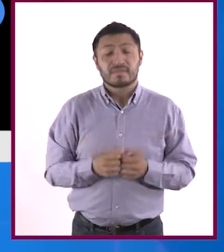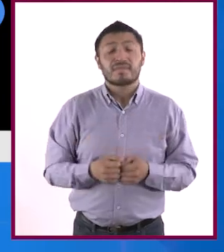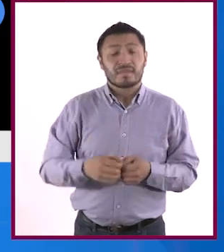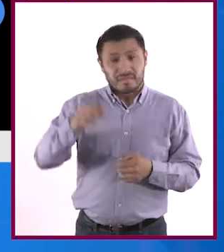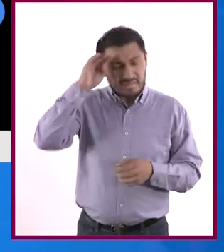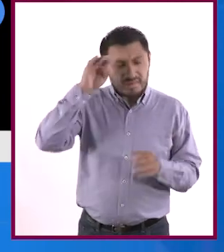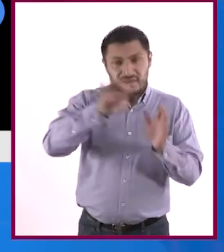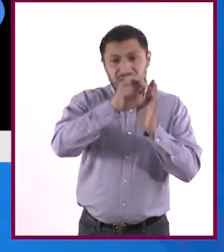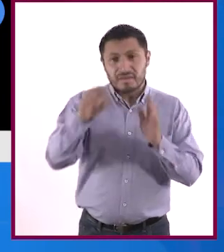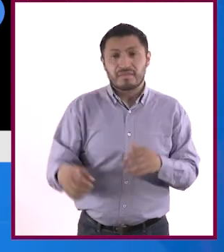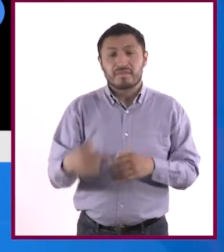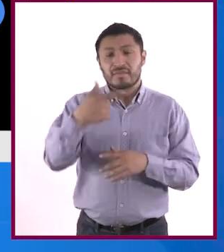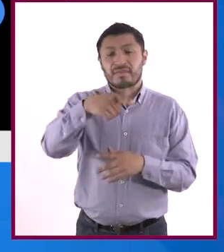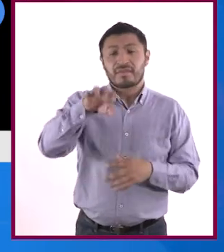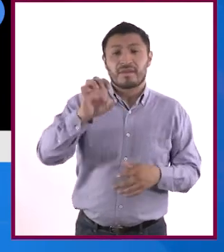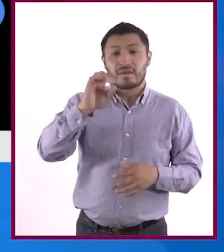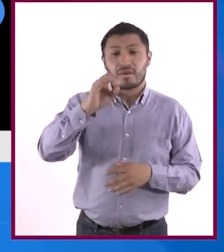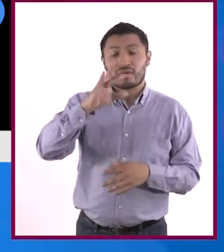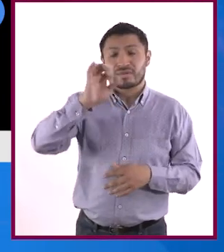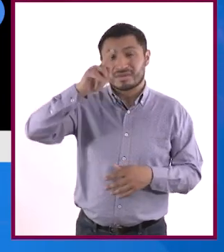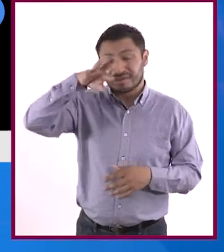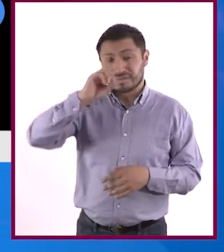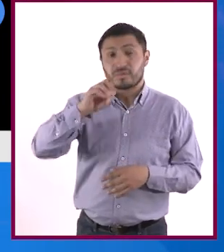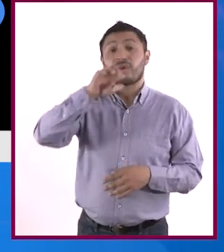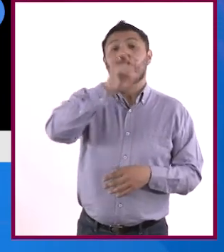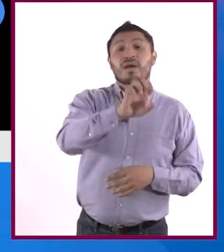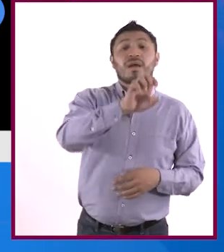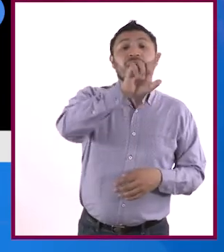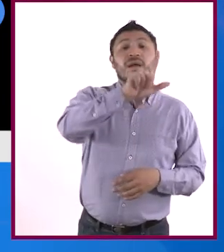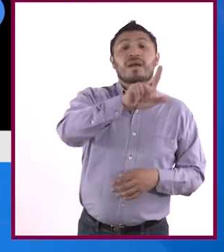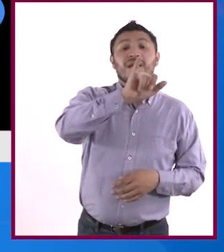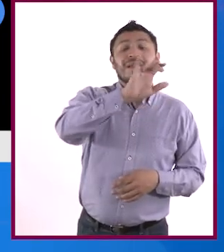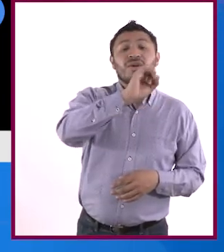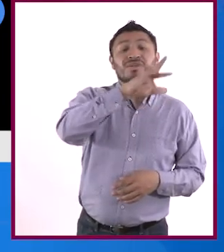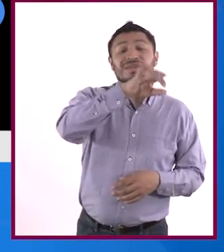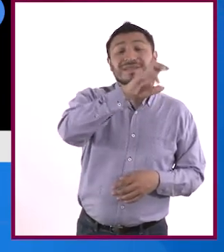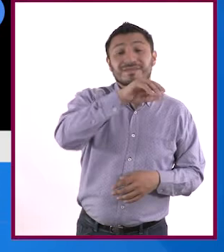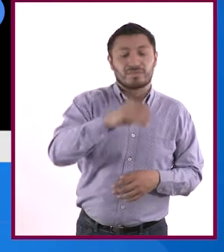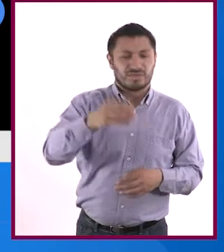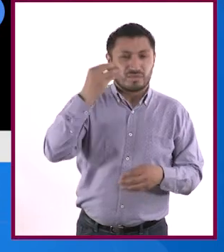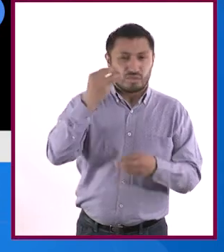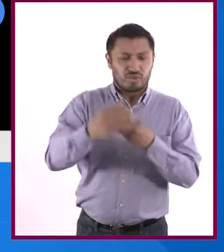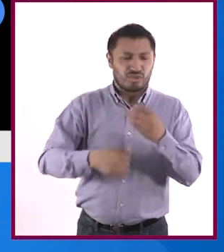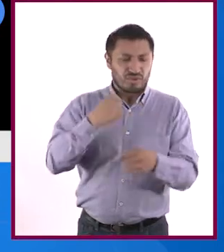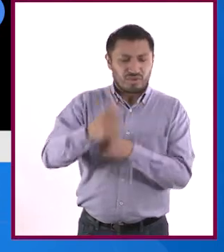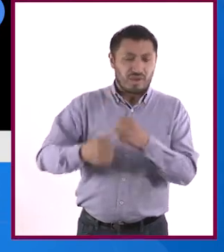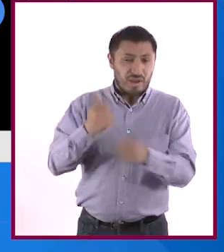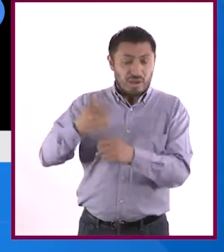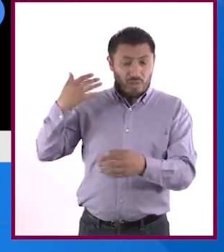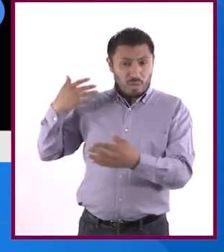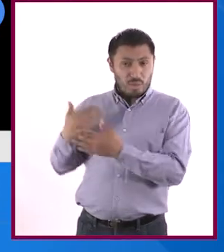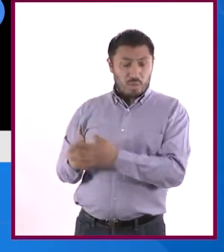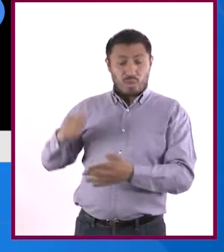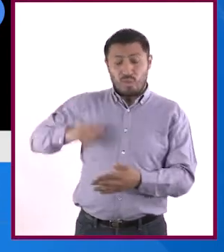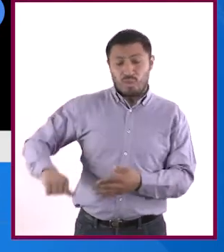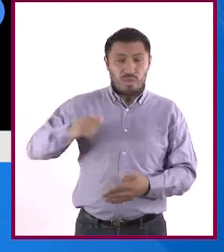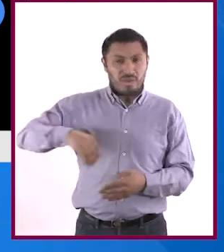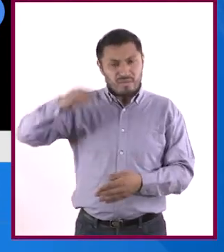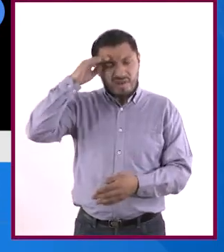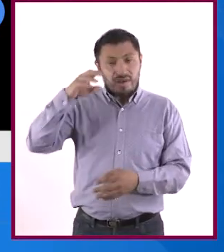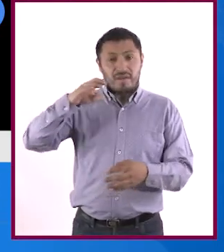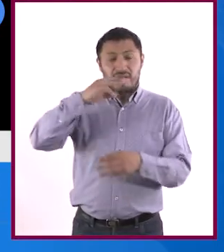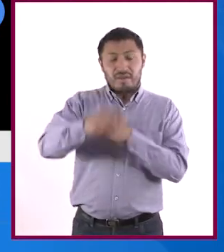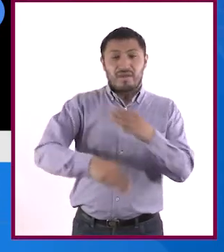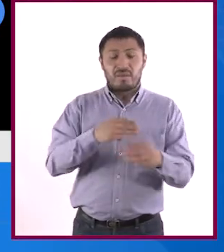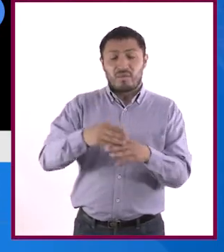ejemplo del geocentrismo y el heliocentrismo. Cuando se pensó durante muchos años que la Tierra era el centro del universo y